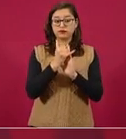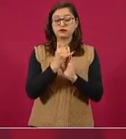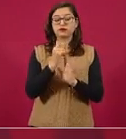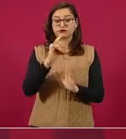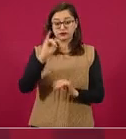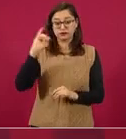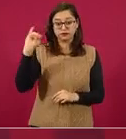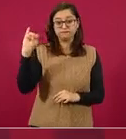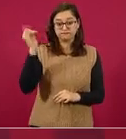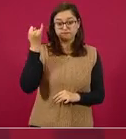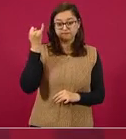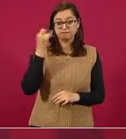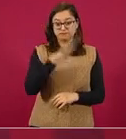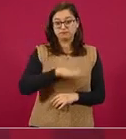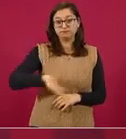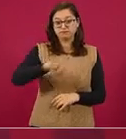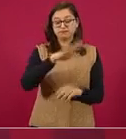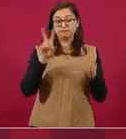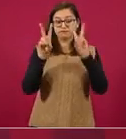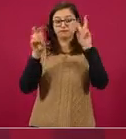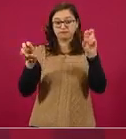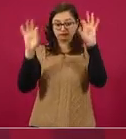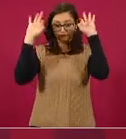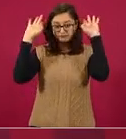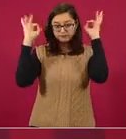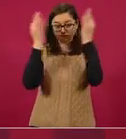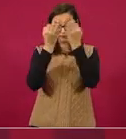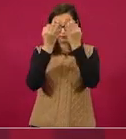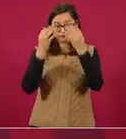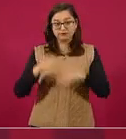Tijuana para aduanas.